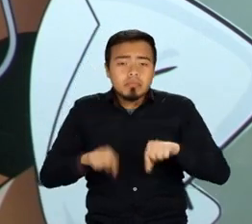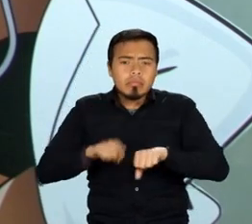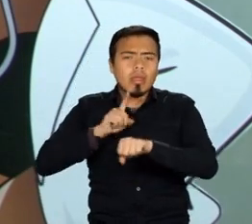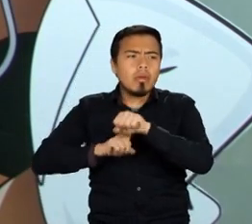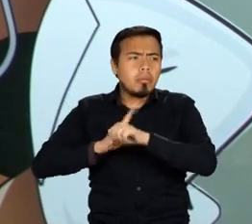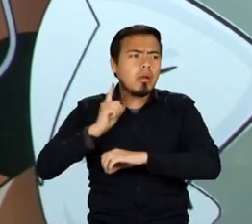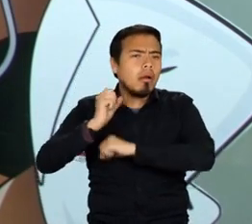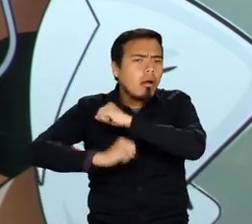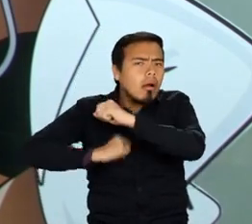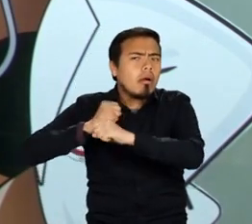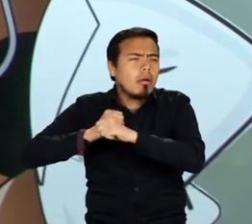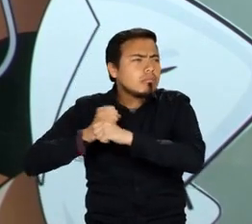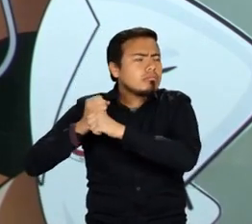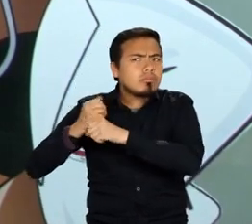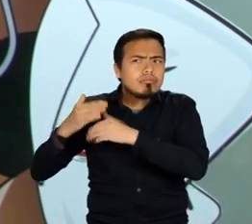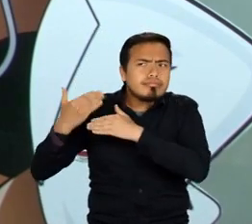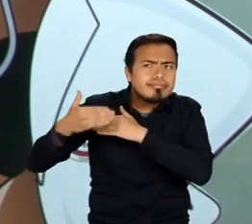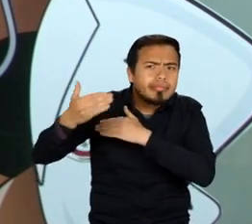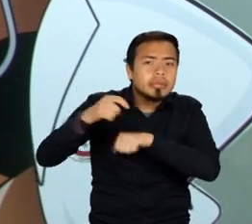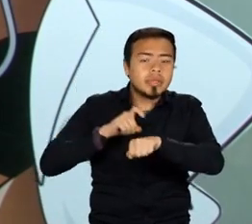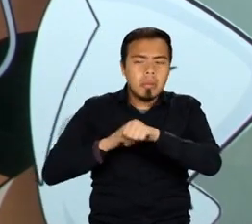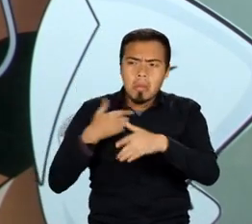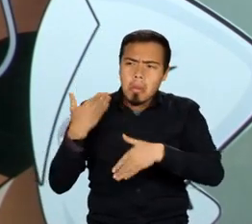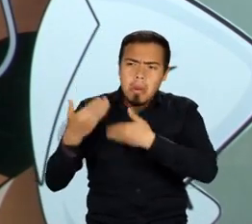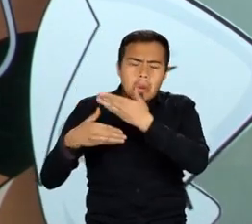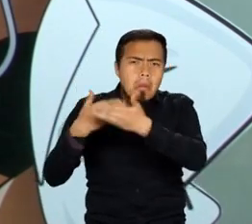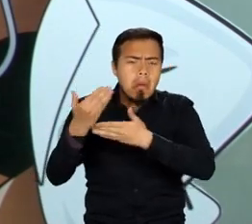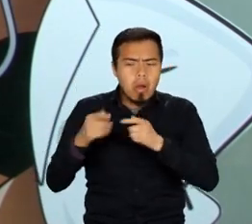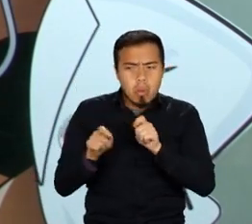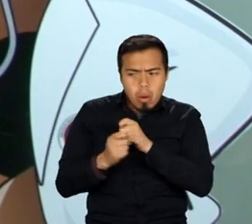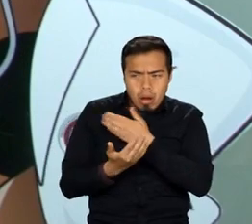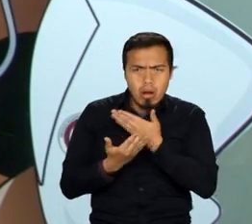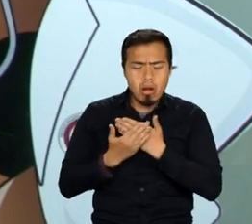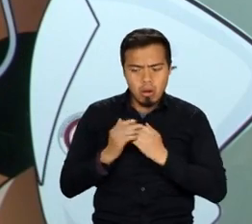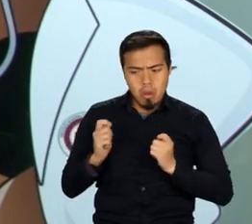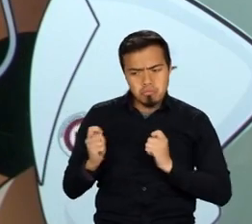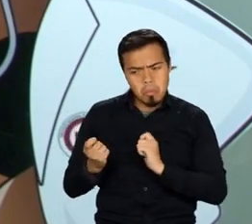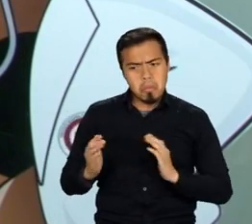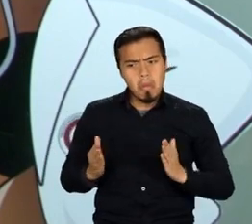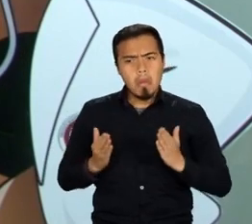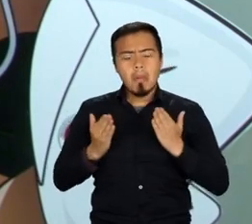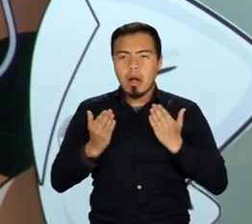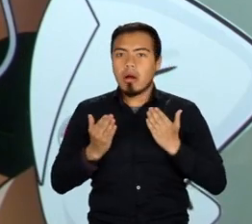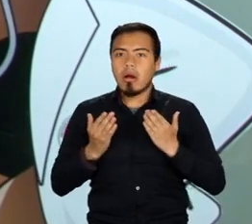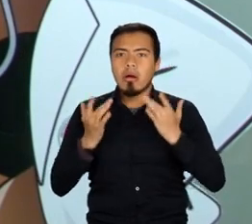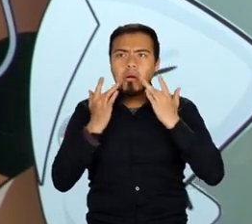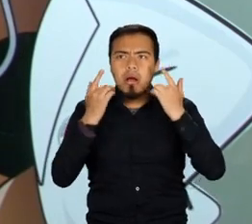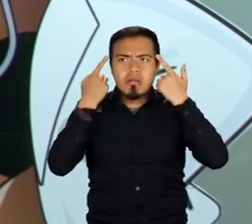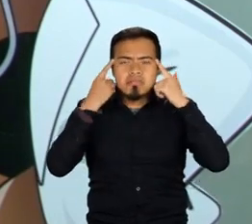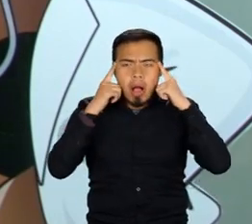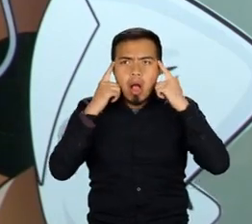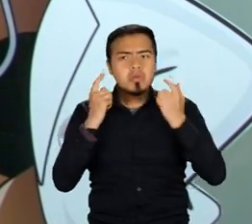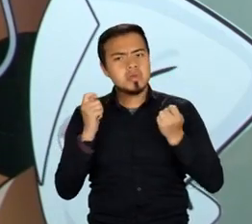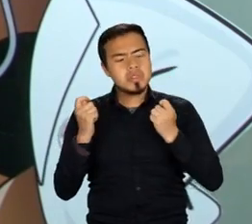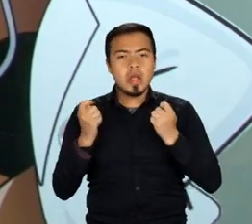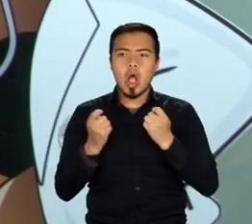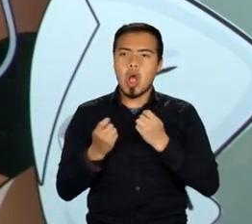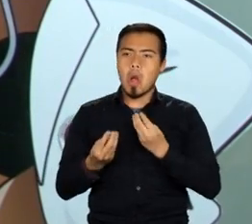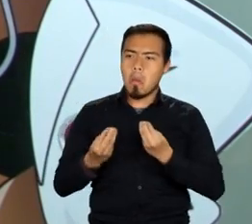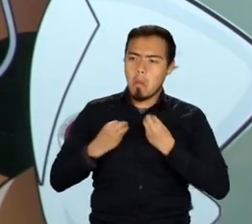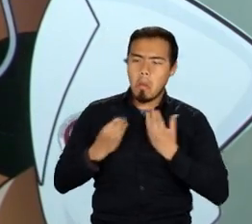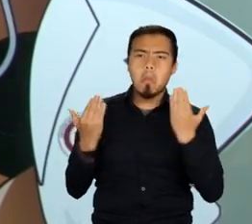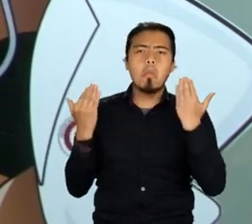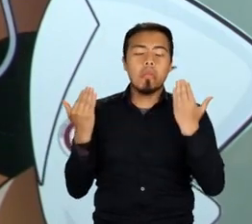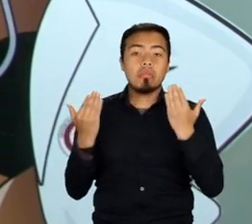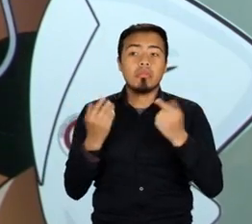de los años, digamos, el pronóstico ha mejorado, la sobrevida global ha aumentado notablemente. Un ejemplo